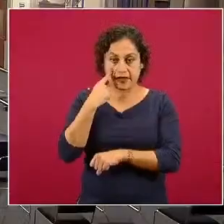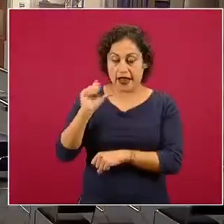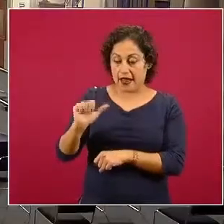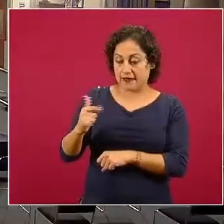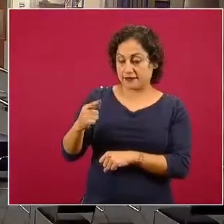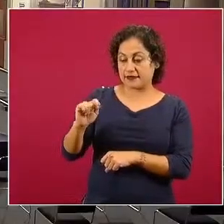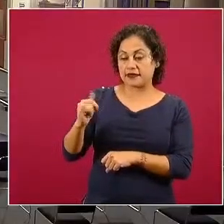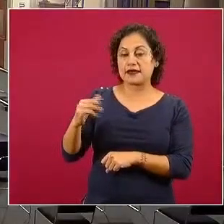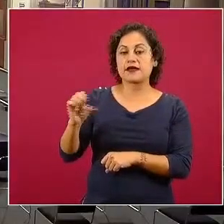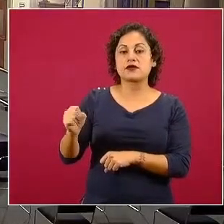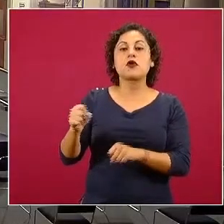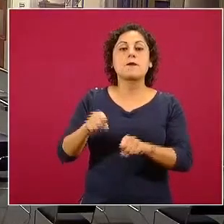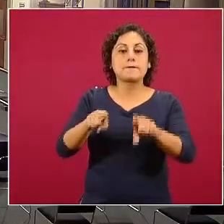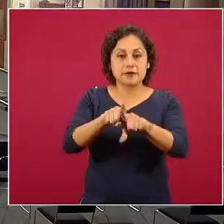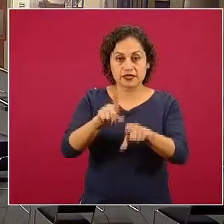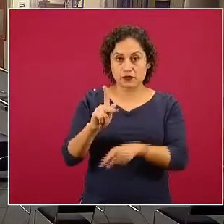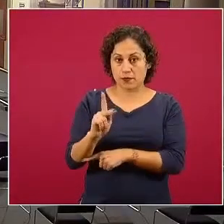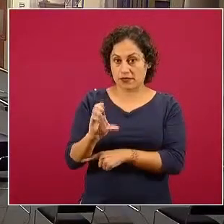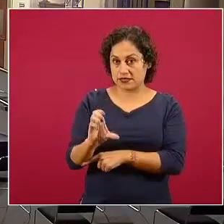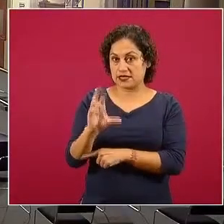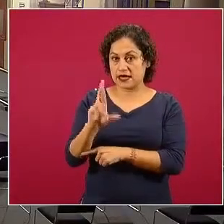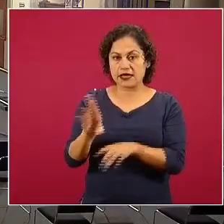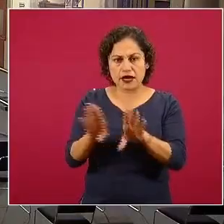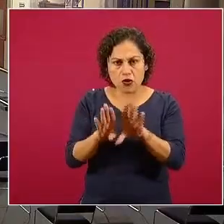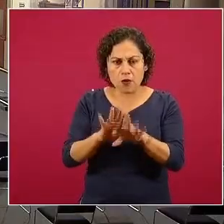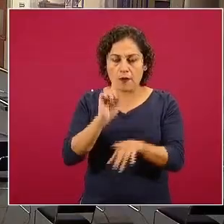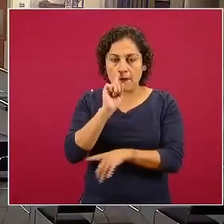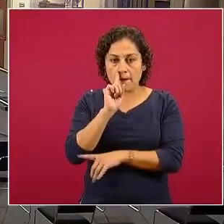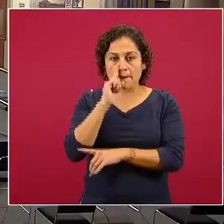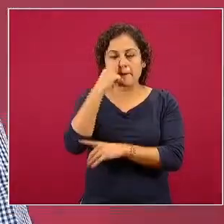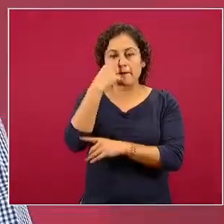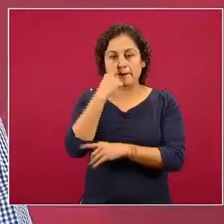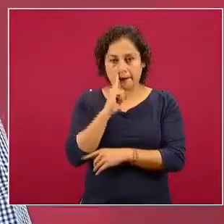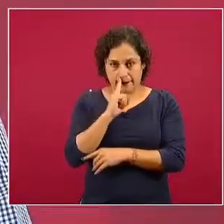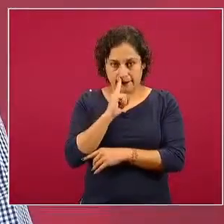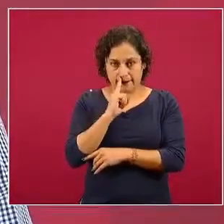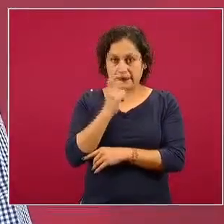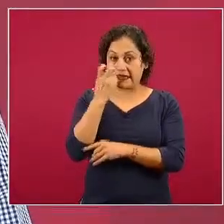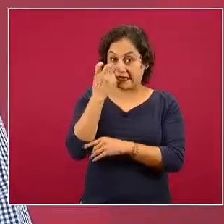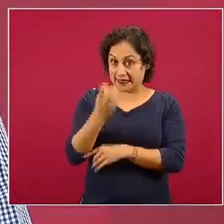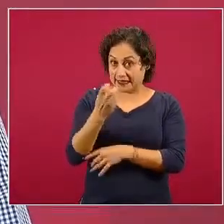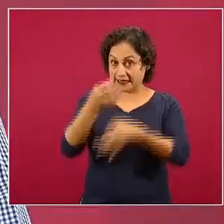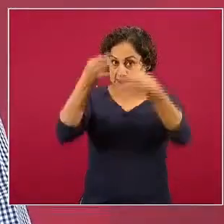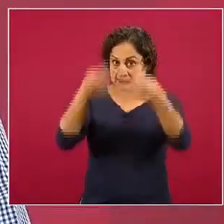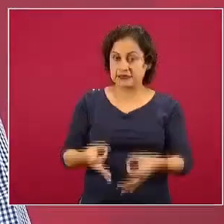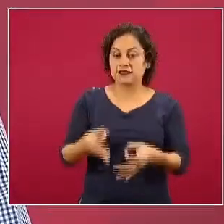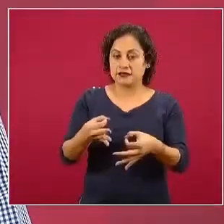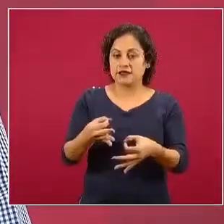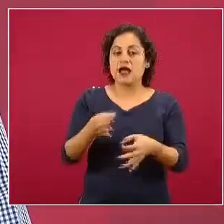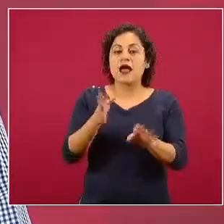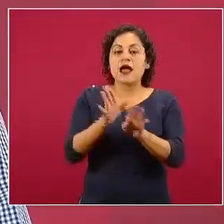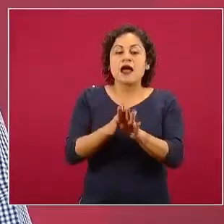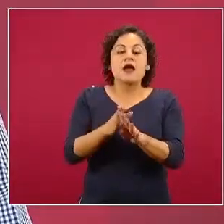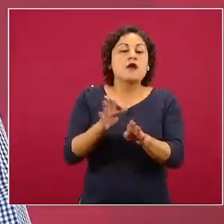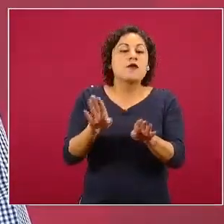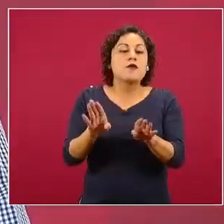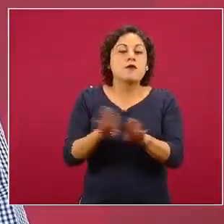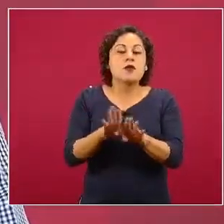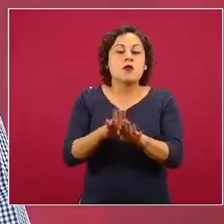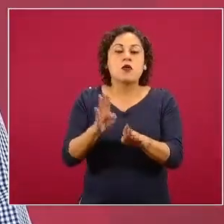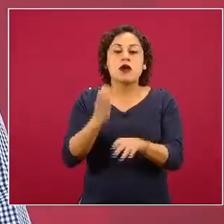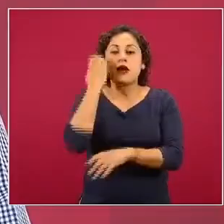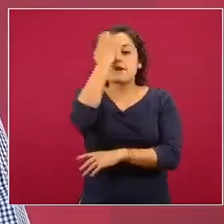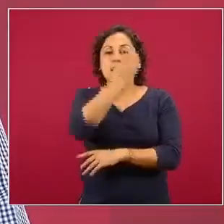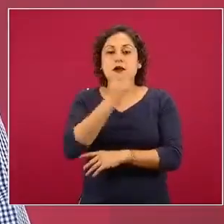realiza en una muestra de hisopo faríngeo. Sí, es decir, necesitamos una muestra que provenga de las